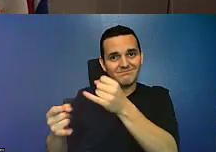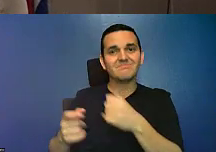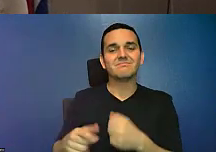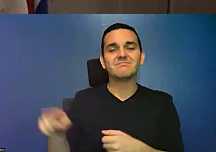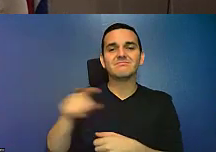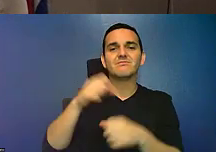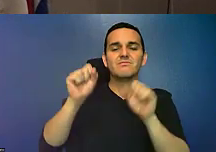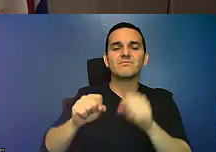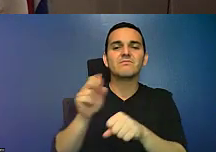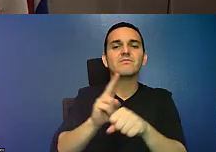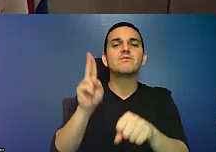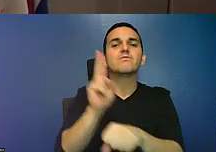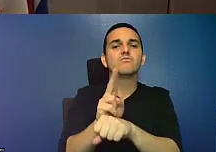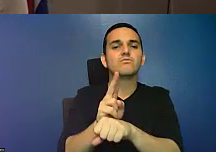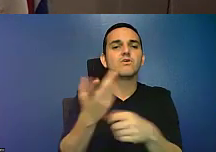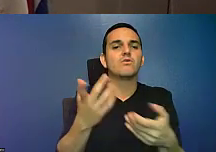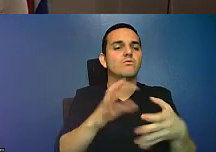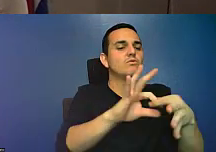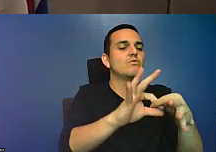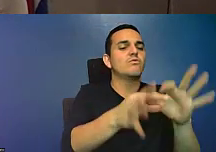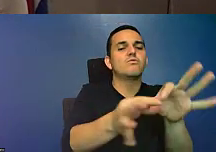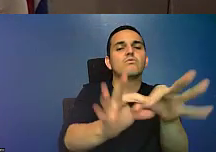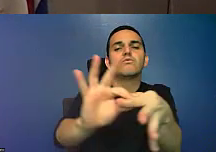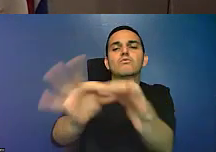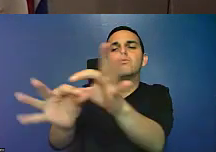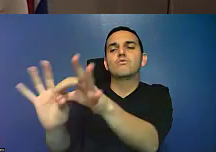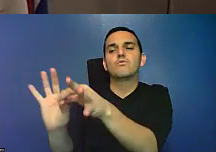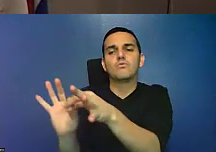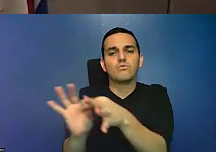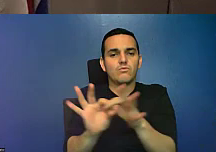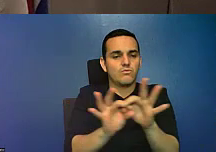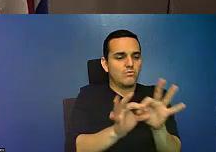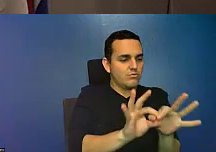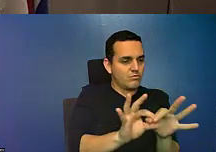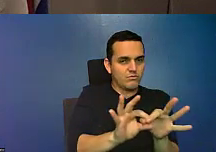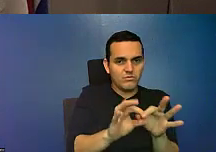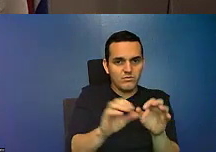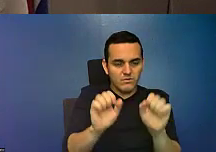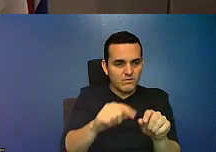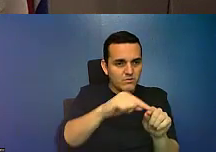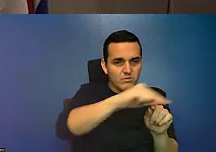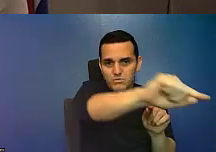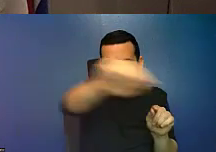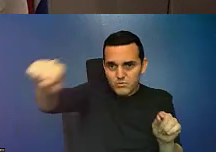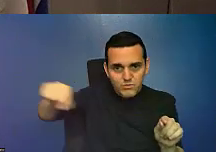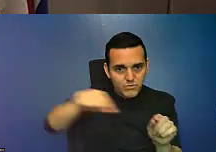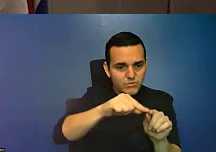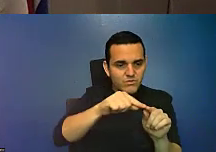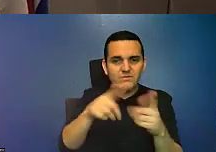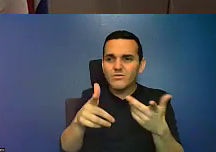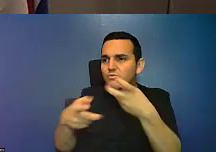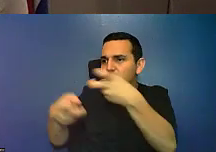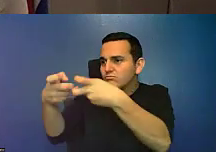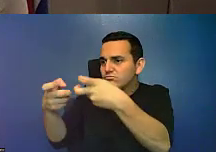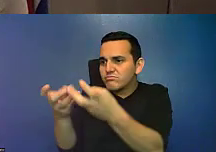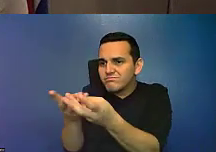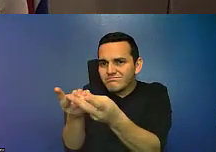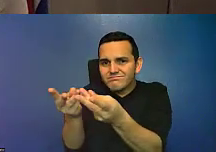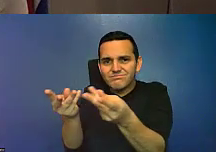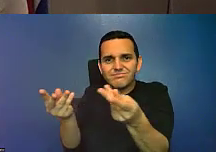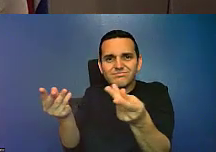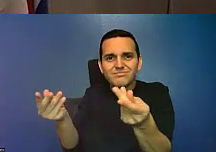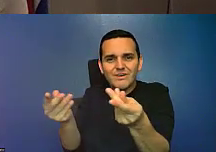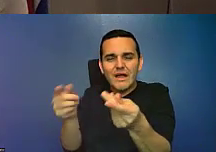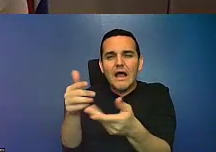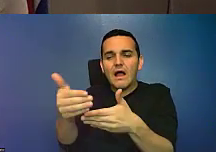estos circuitos necesitamos aplicarlos a la resolución de diferentes problemas que actualmente han sido objeto de